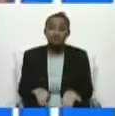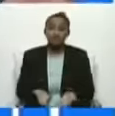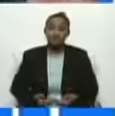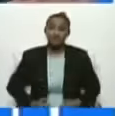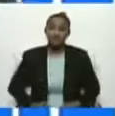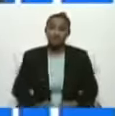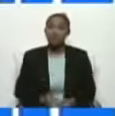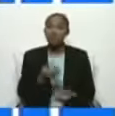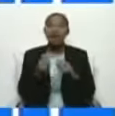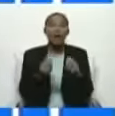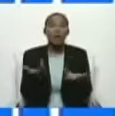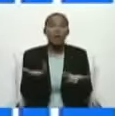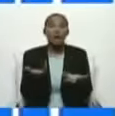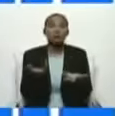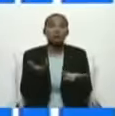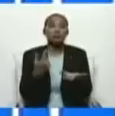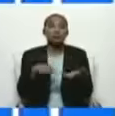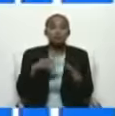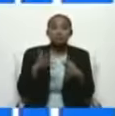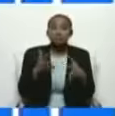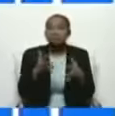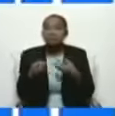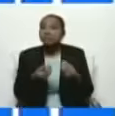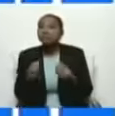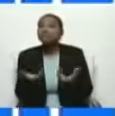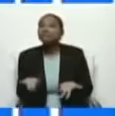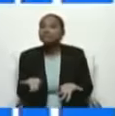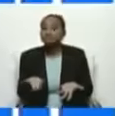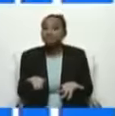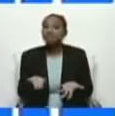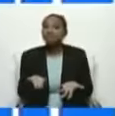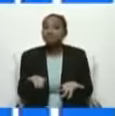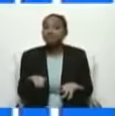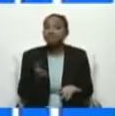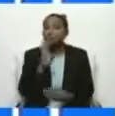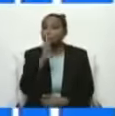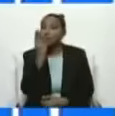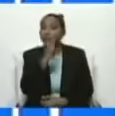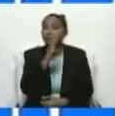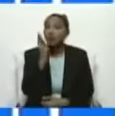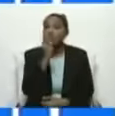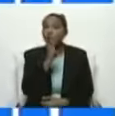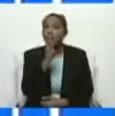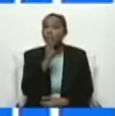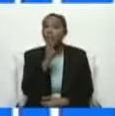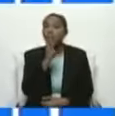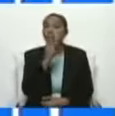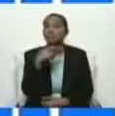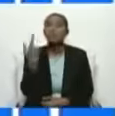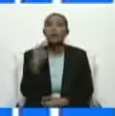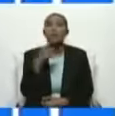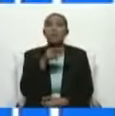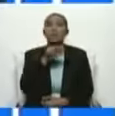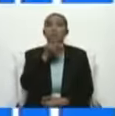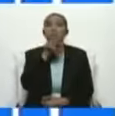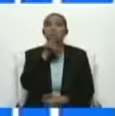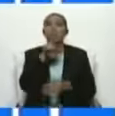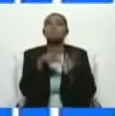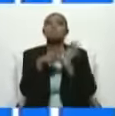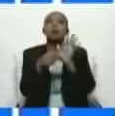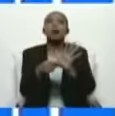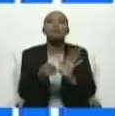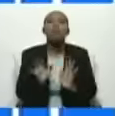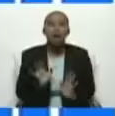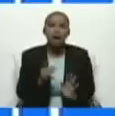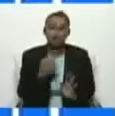Y ahora no hayan qué hacer. Y lo pone a decir cosas como que, no, lo que pasa es que Maduro creció